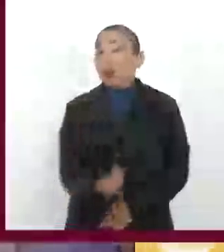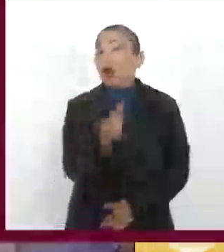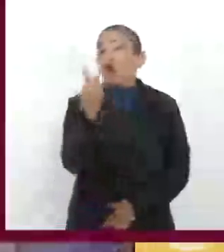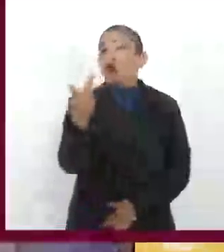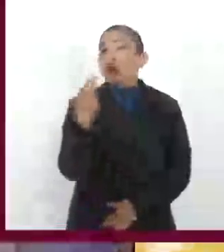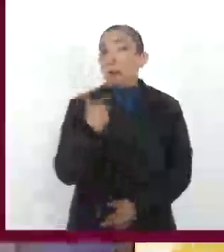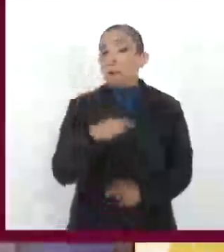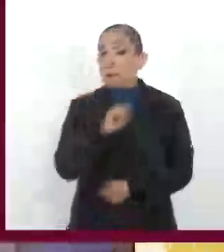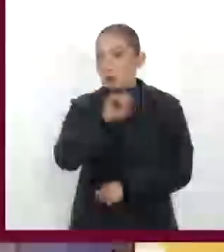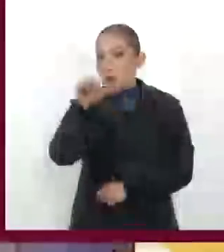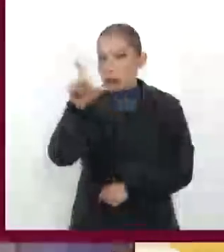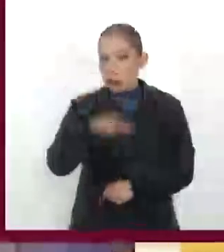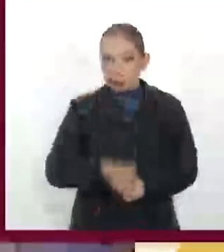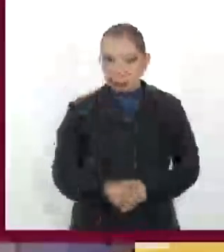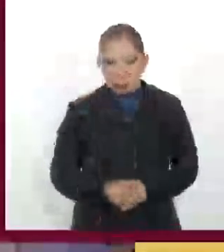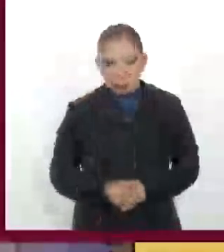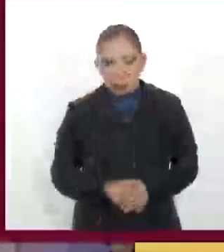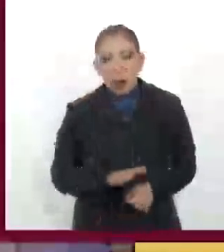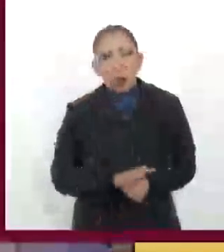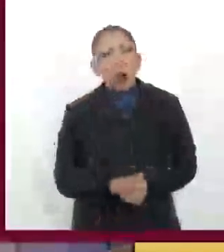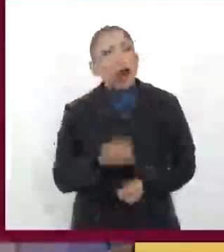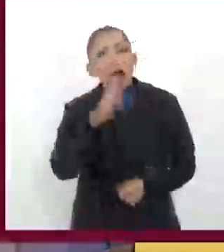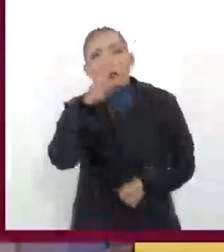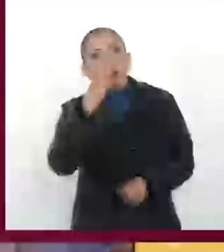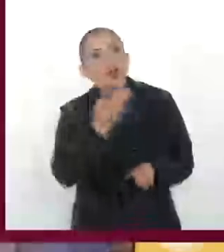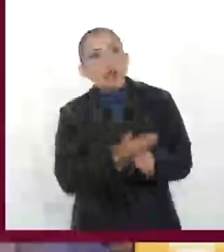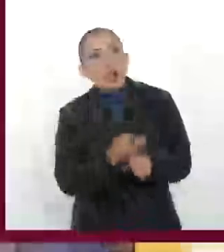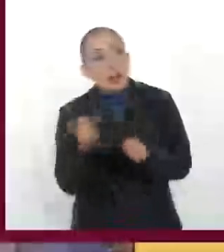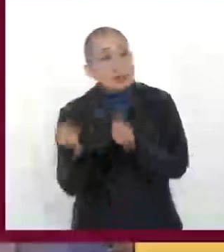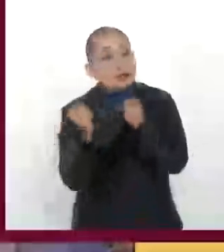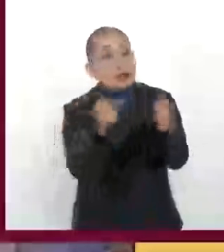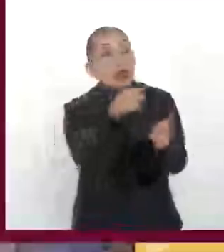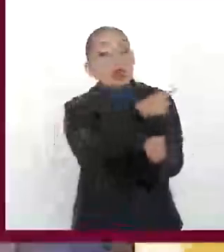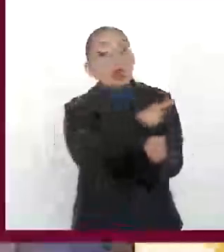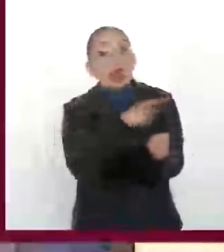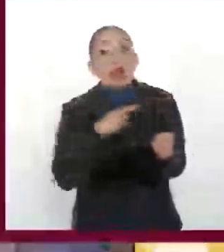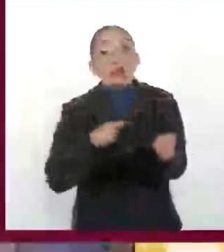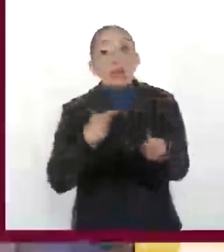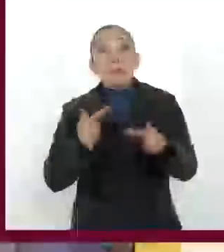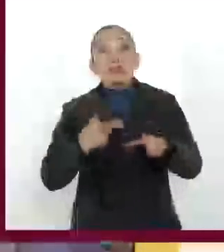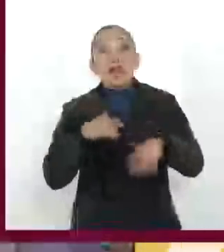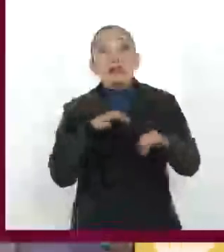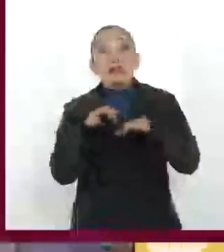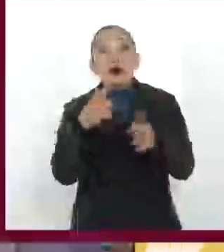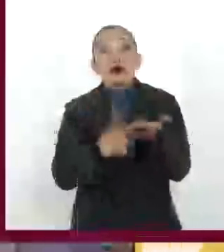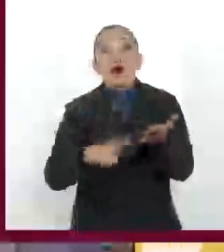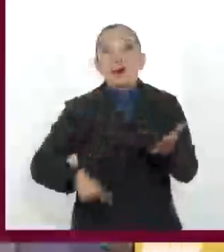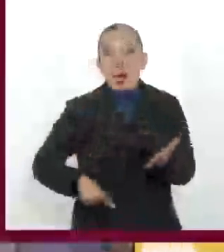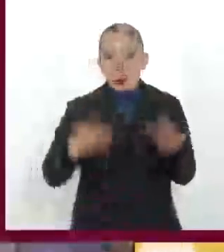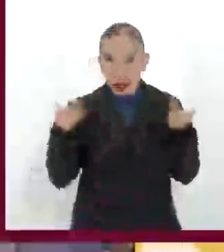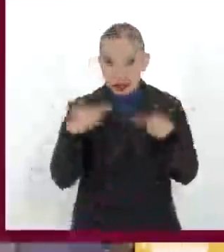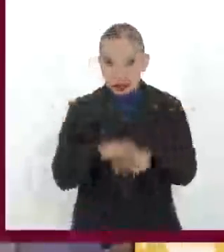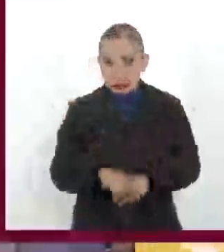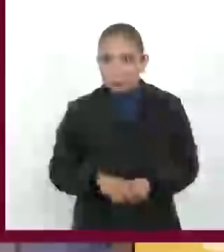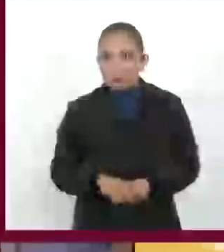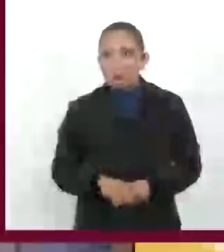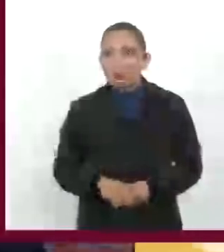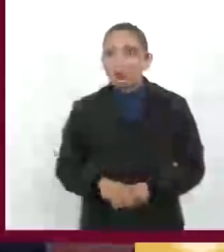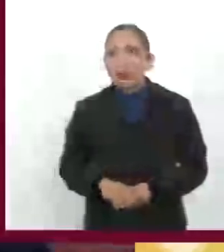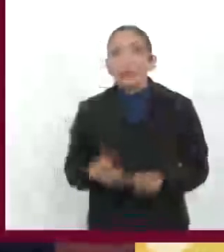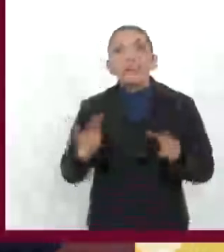Esta pregunta es para nuestros especialistas. ¿Cuáles son las responsabilidades y atribuciones de los servidores públicos,